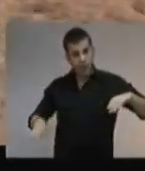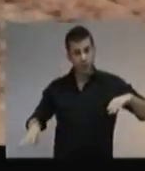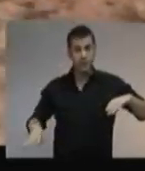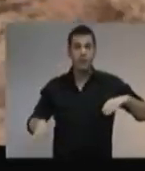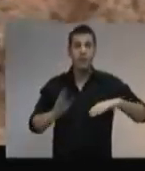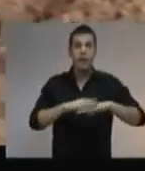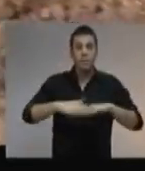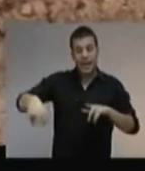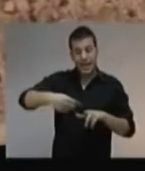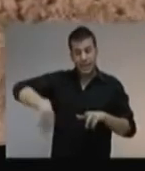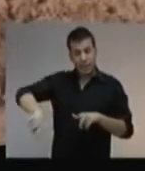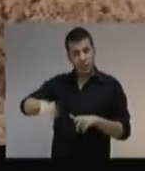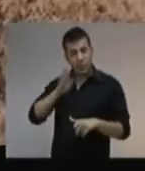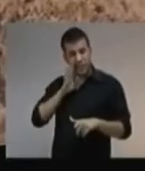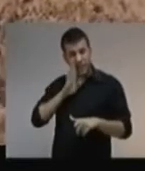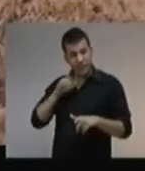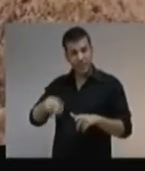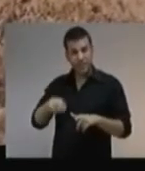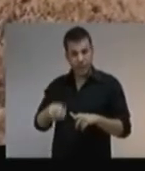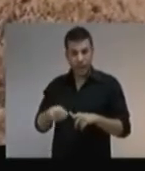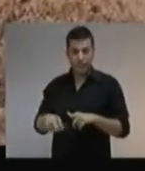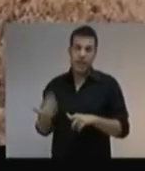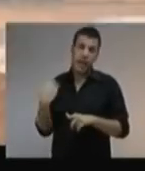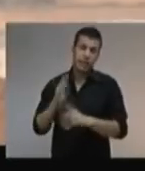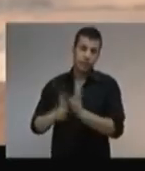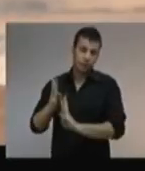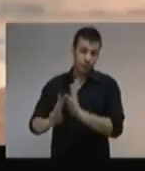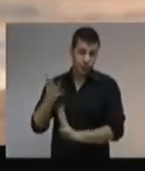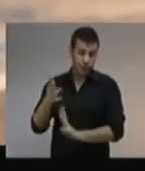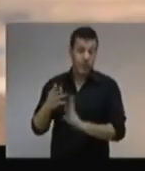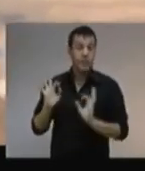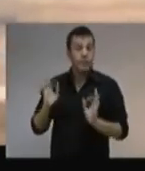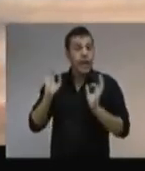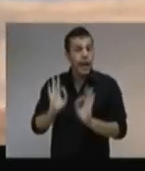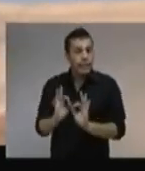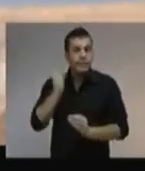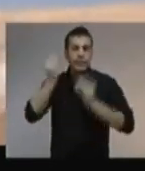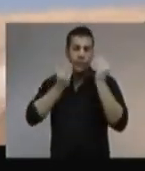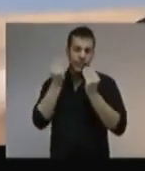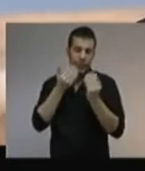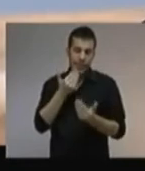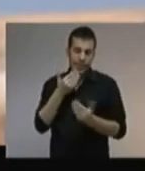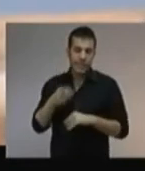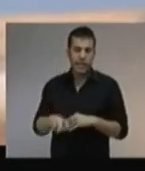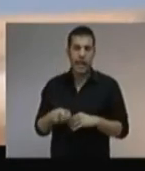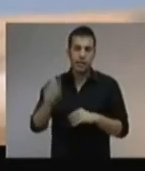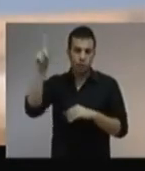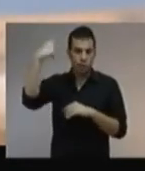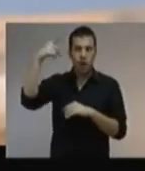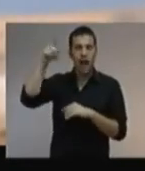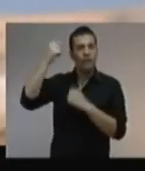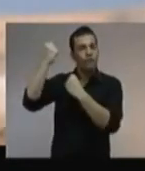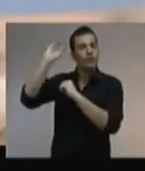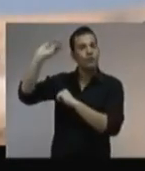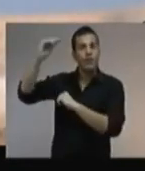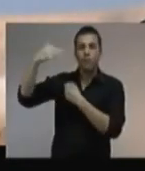suprimir parte del círculo que antes se había prendido con fuego. De esta manera ellos creían poseer la fuerza del